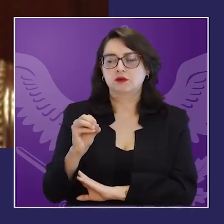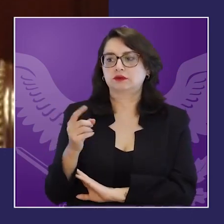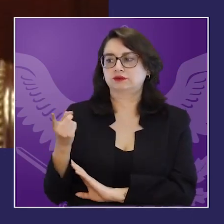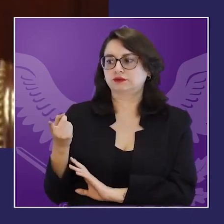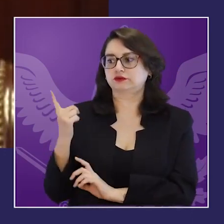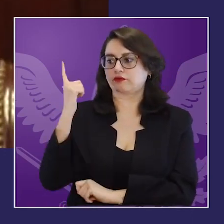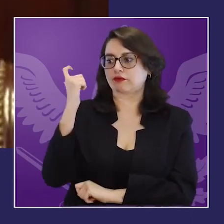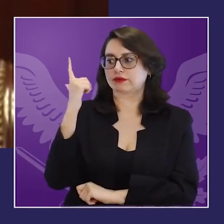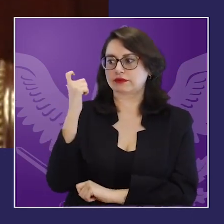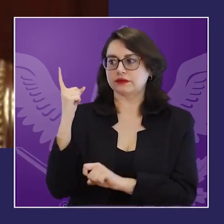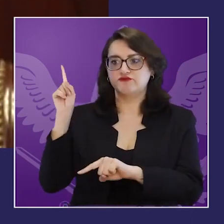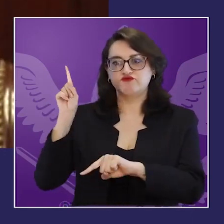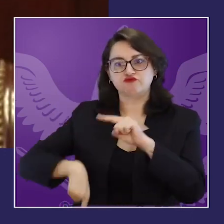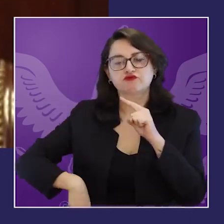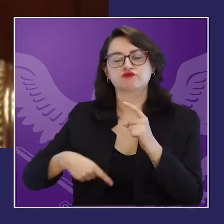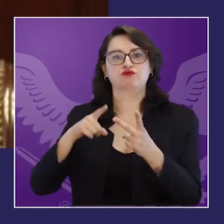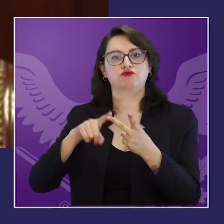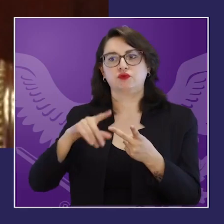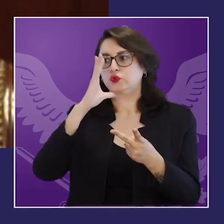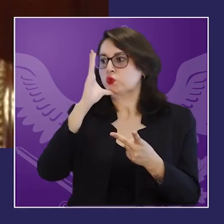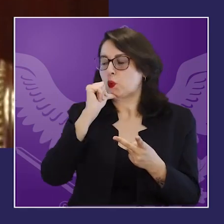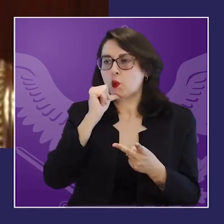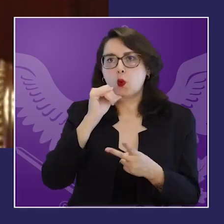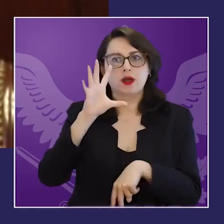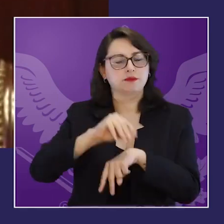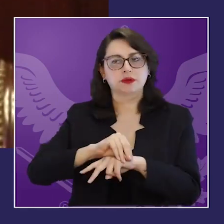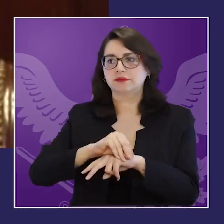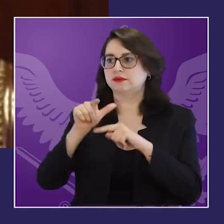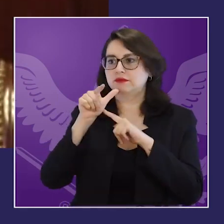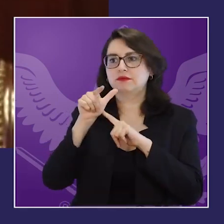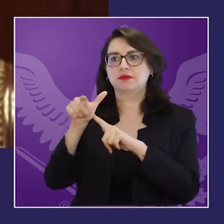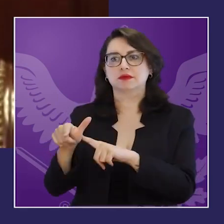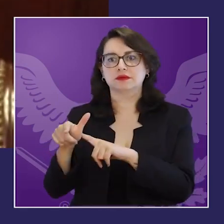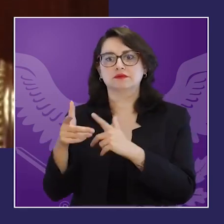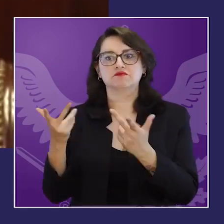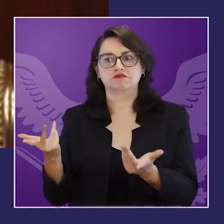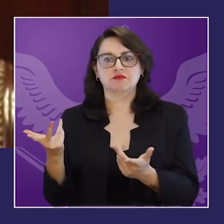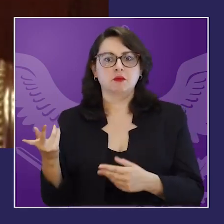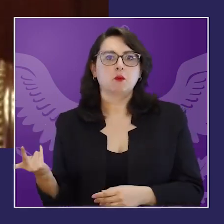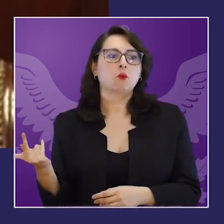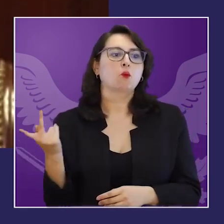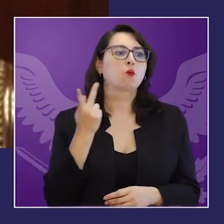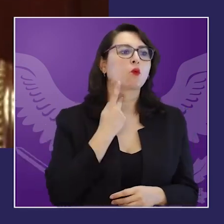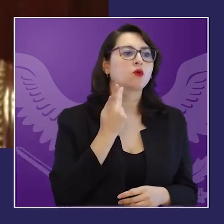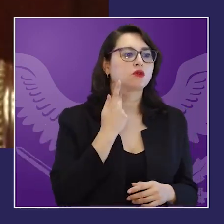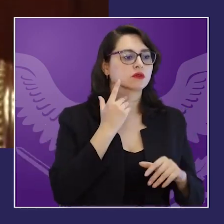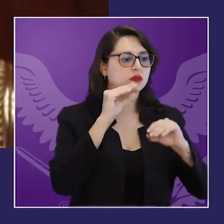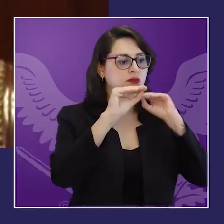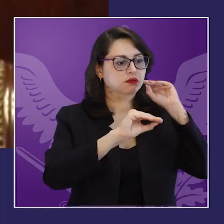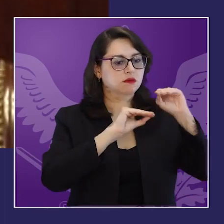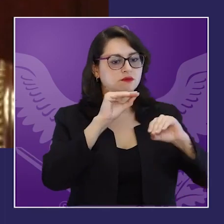en violencia de género se puede tomar la decisión de quitar un arma al agresor, de prohibir que